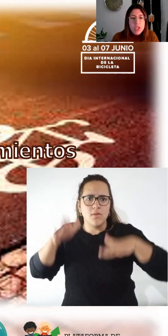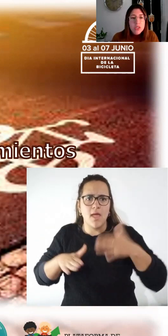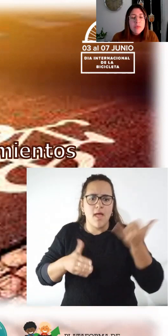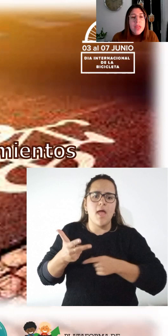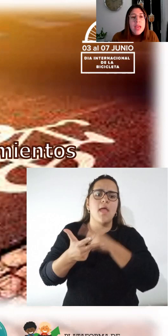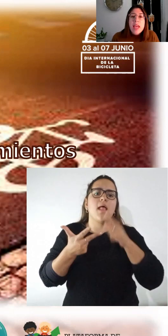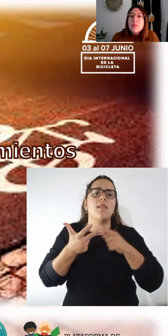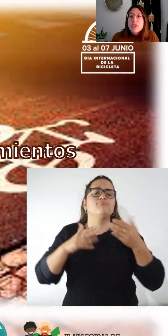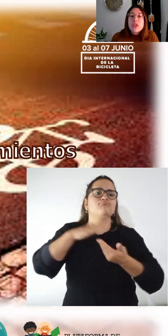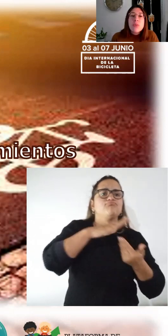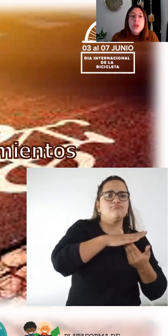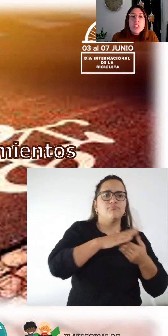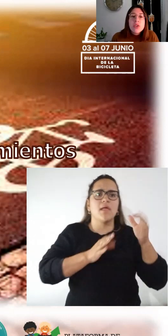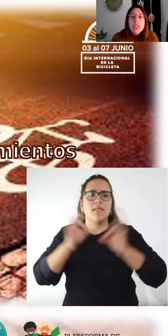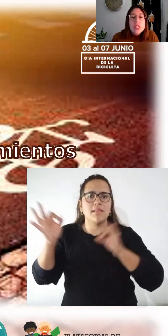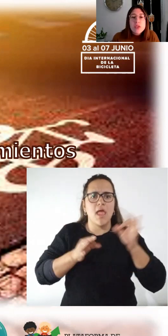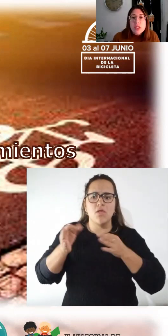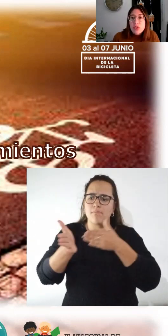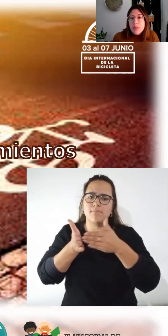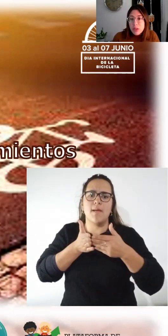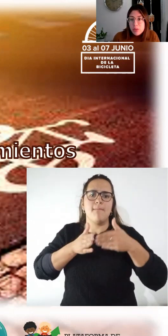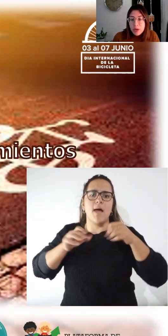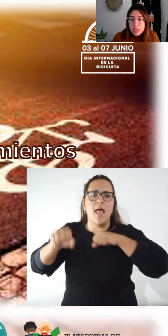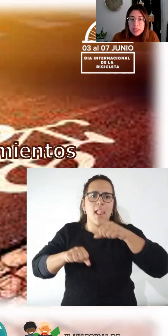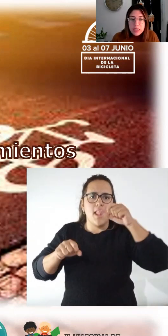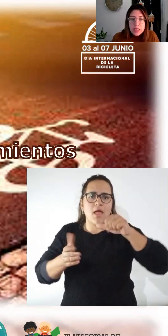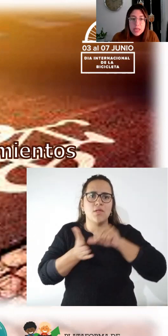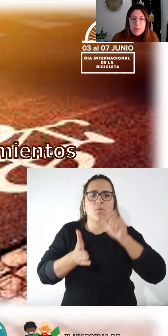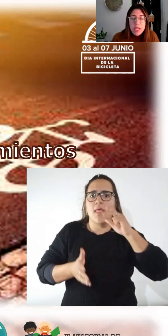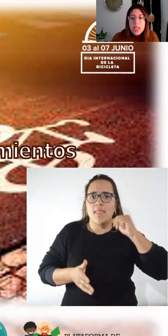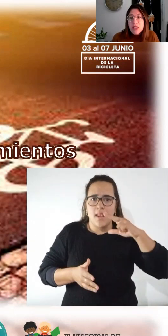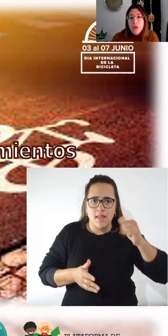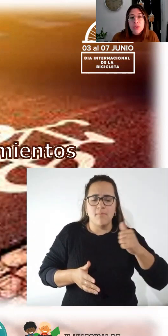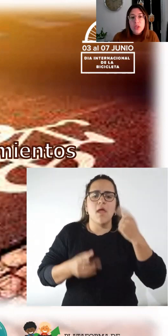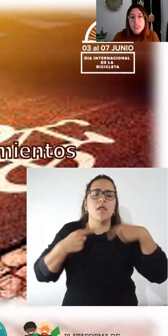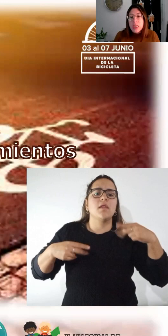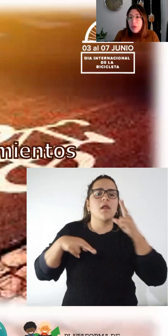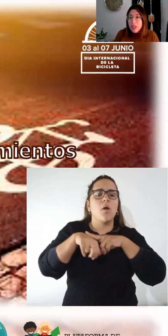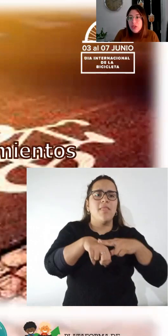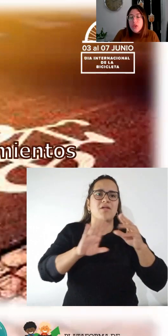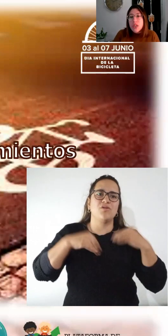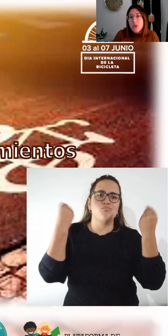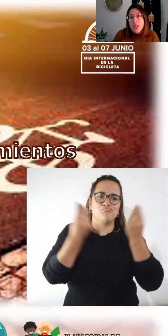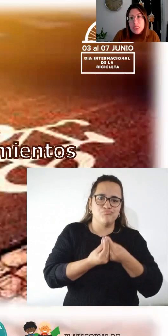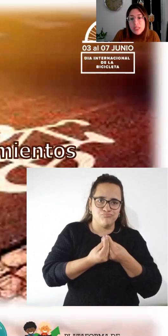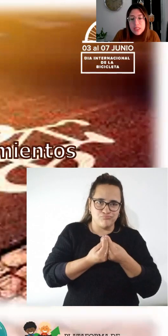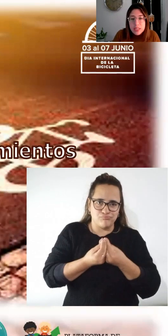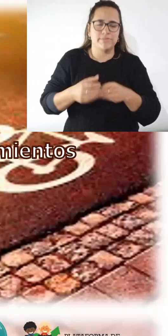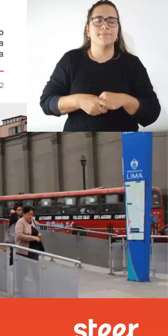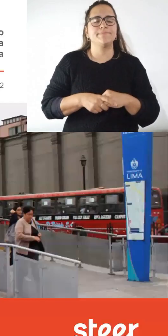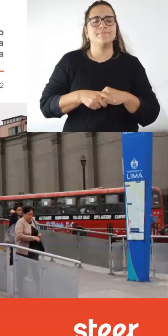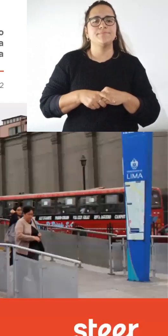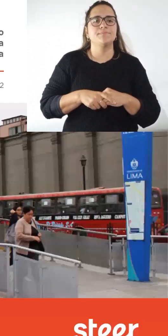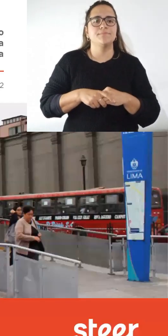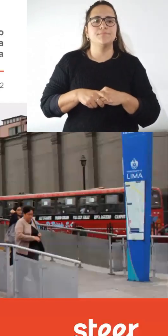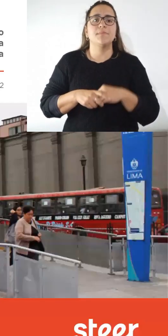en el proyecto, el proceso de priorización y diseño de estacionamientos para bicicletas en Lima y las conclusiones y recomendaciones resultantes de